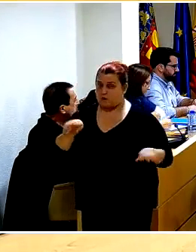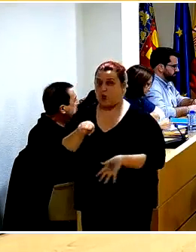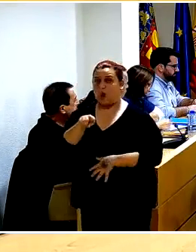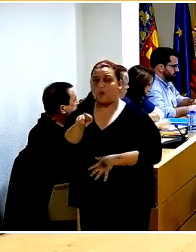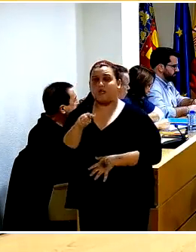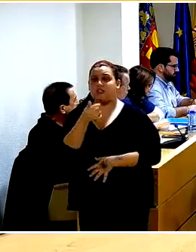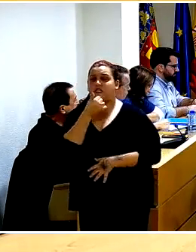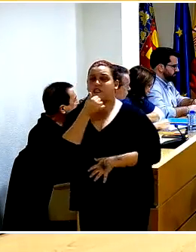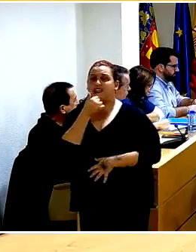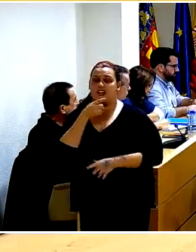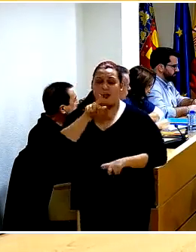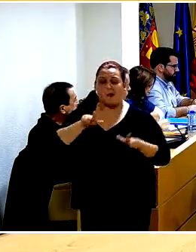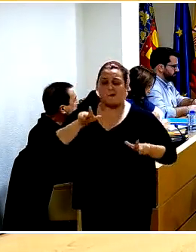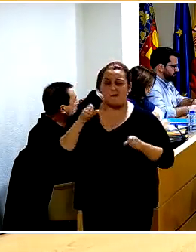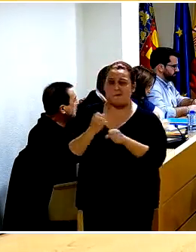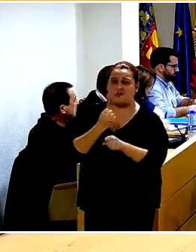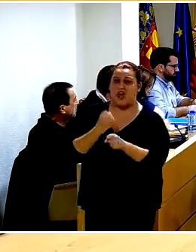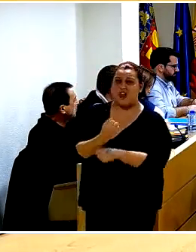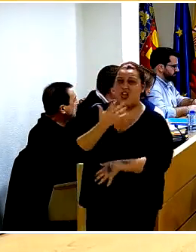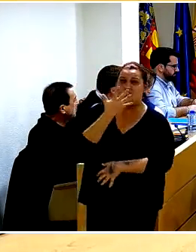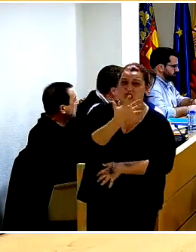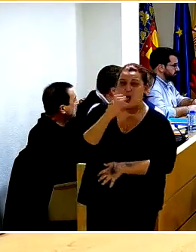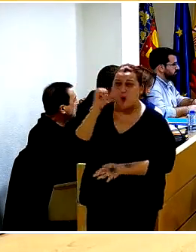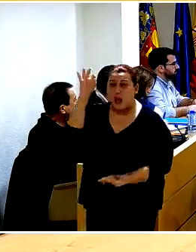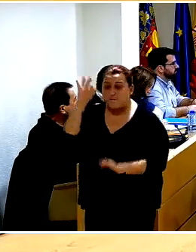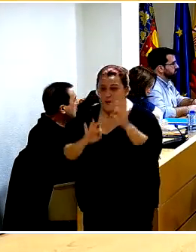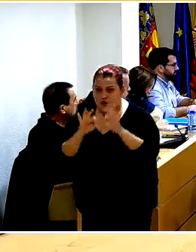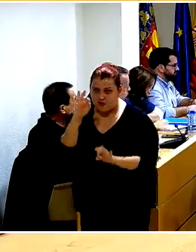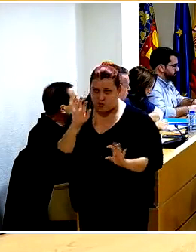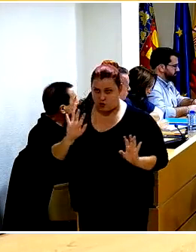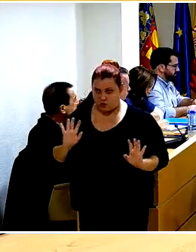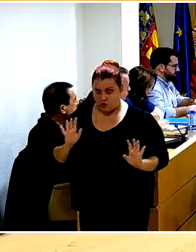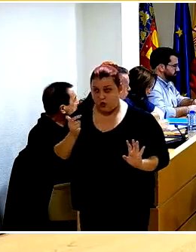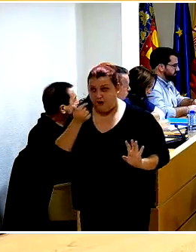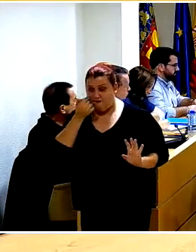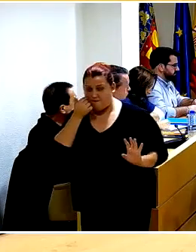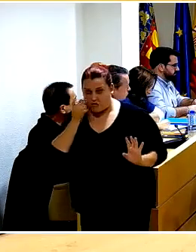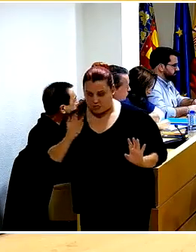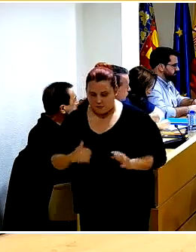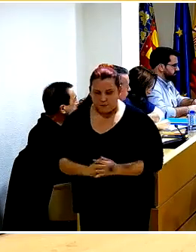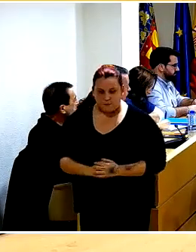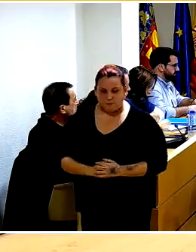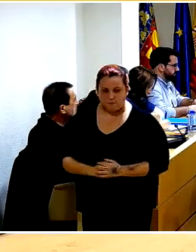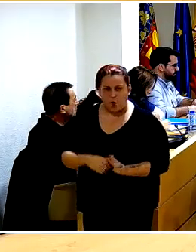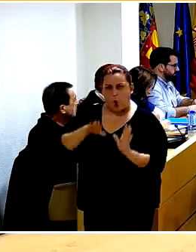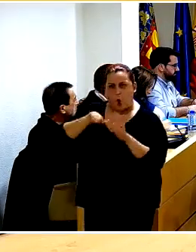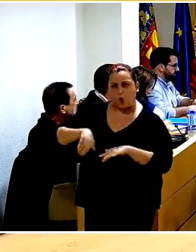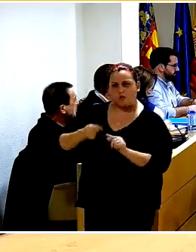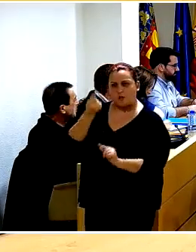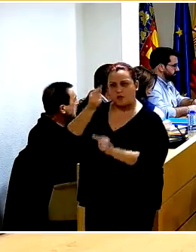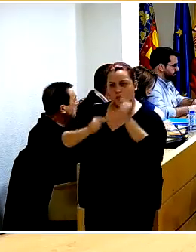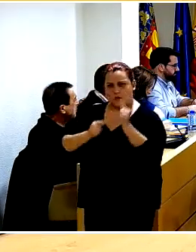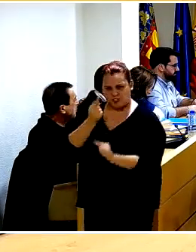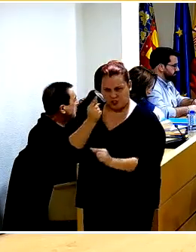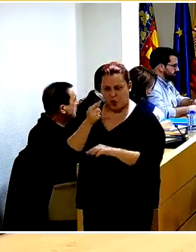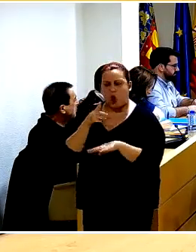gasto en personal del 50%. Fíjense, desde el último presupuesto de los gobiernos del